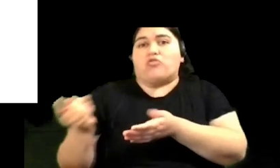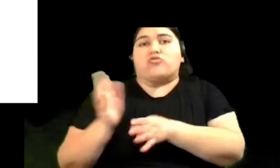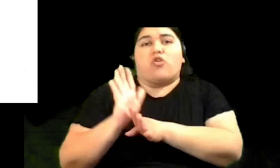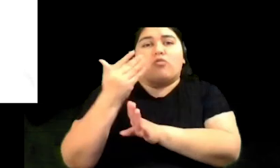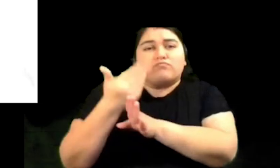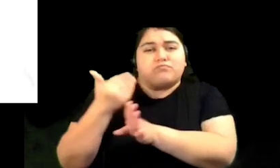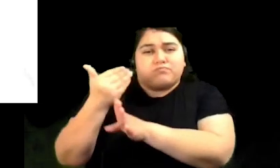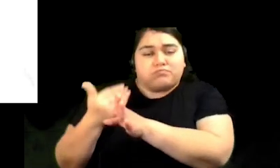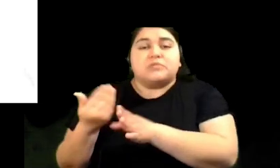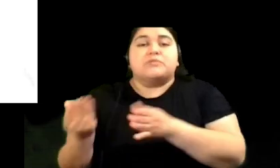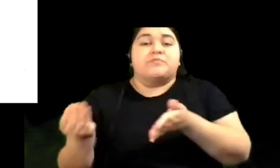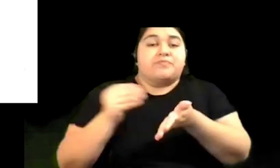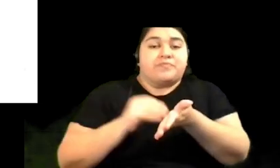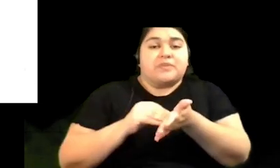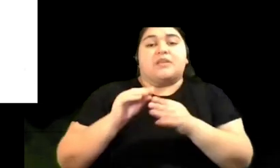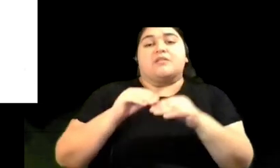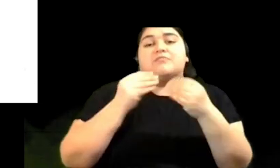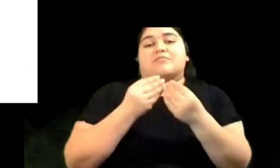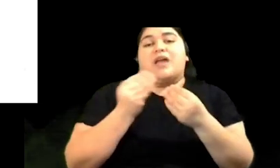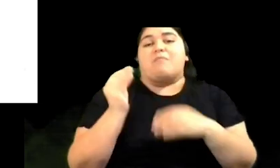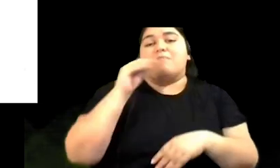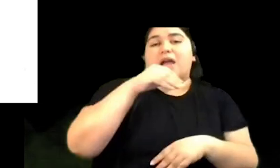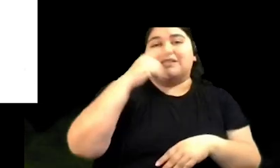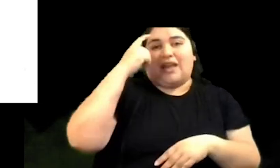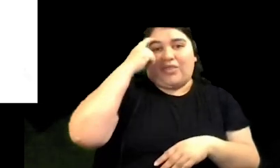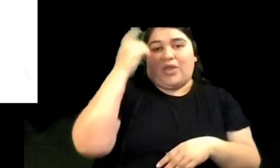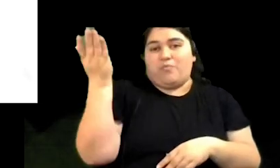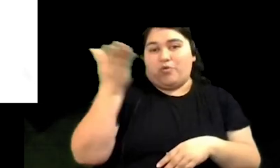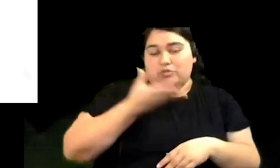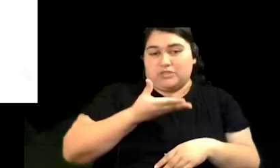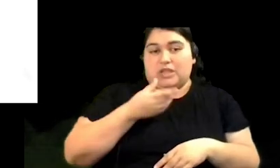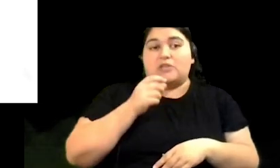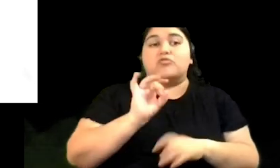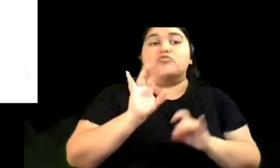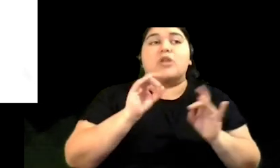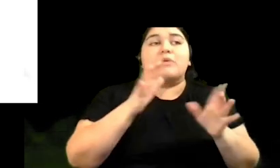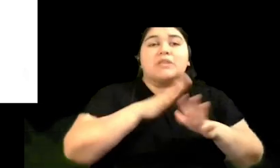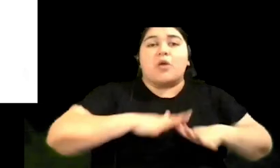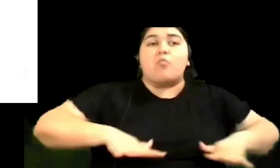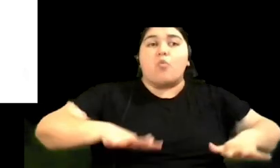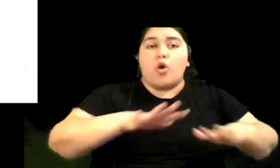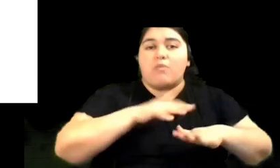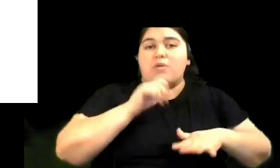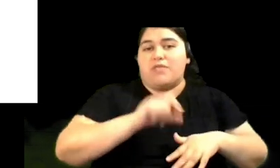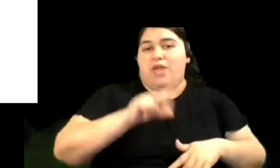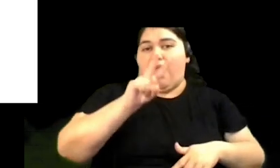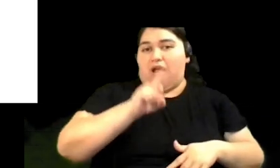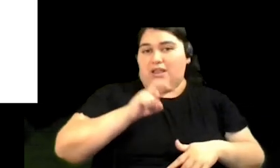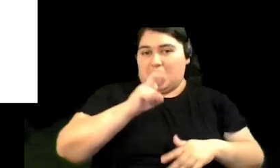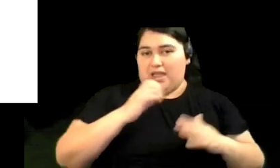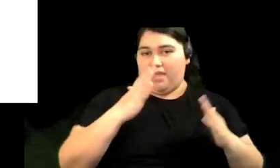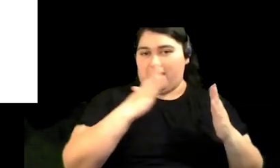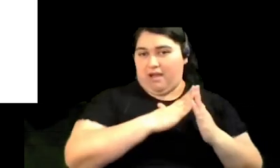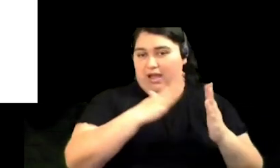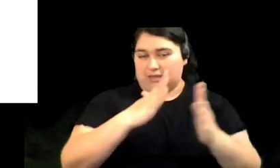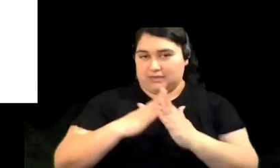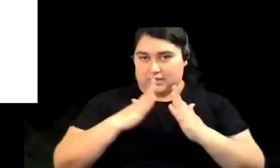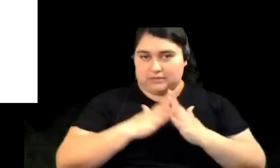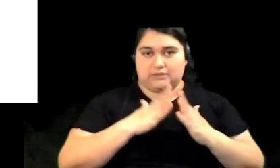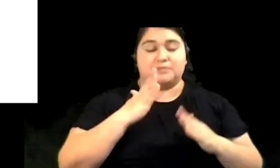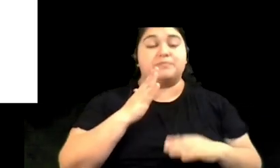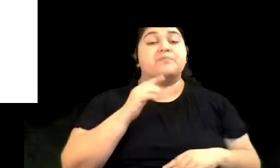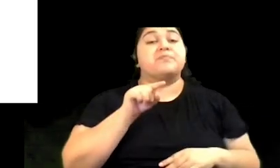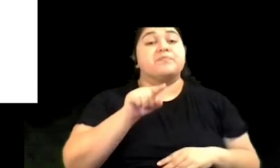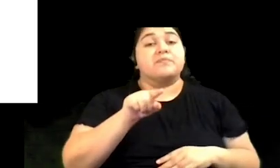del 10% adicional por locación de inmuebles destinados a casa-habitación. O sea,